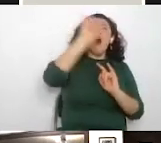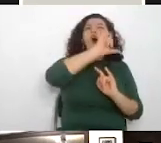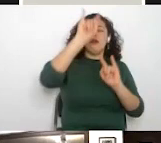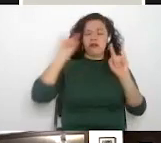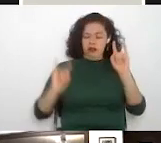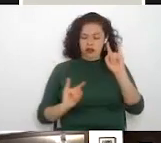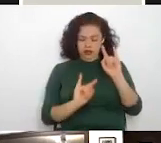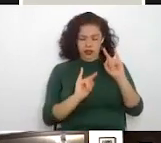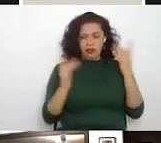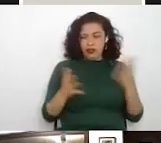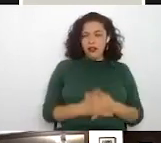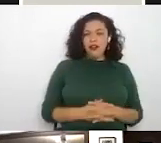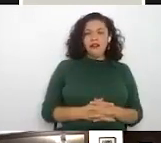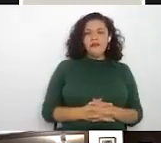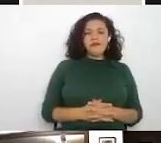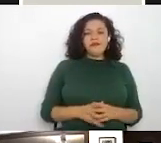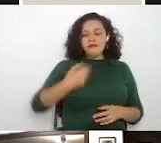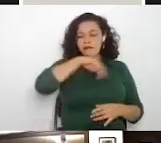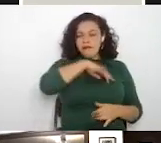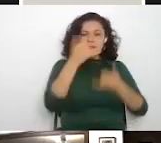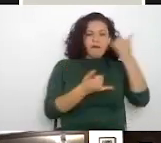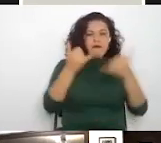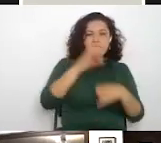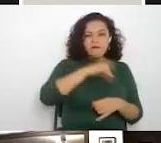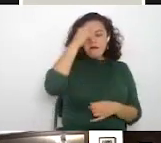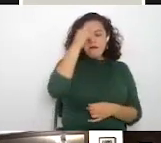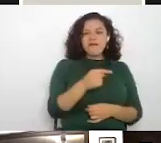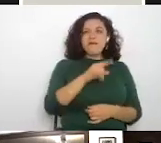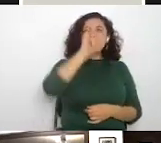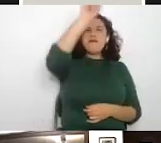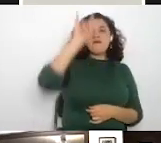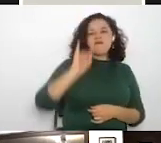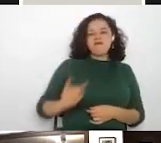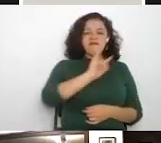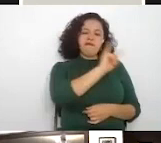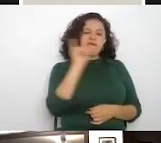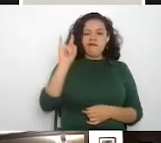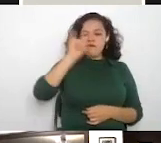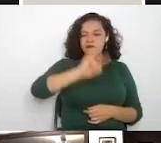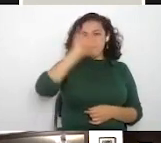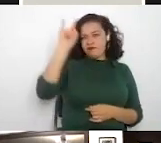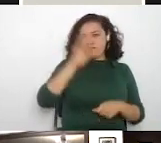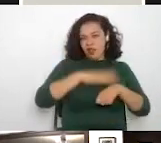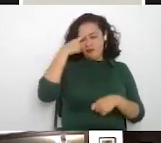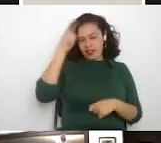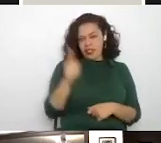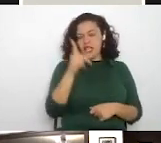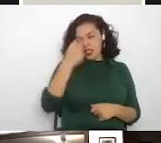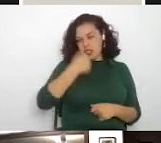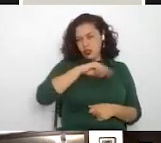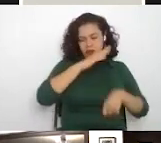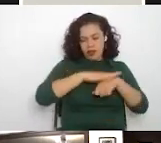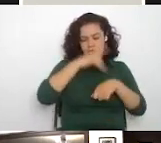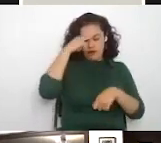podemos jugar para ponerla, cambiarla de lugar fácilmente y facilitarnos el llevar a